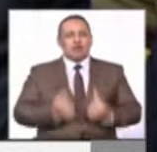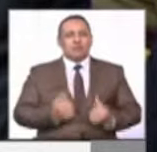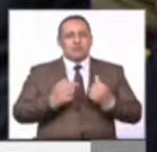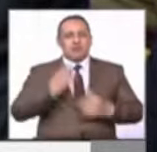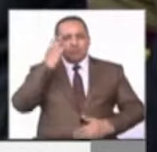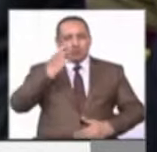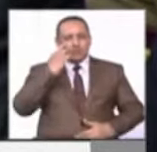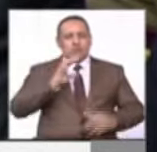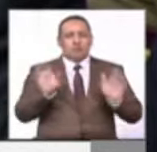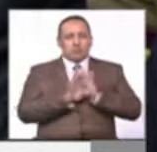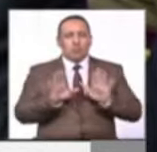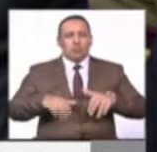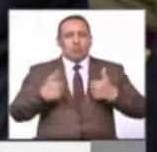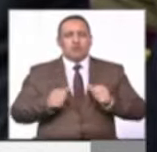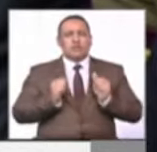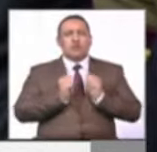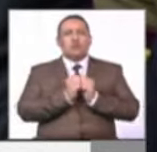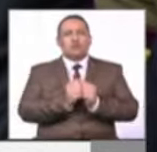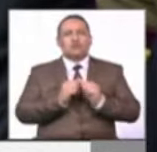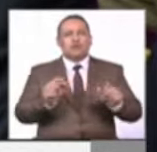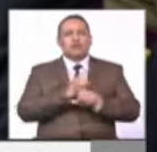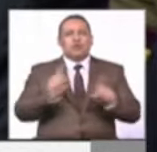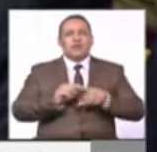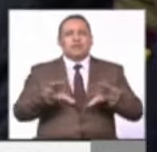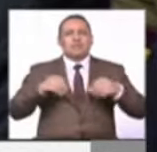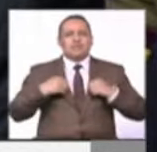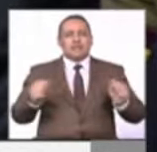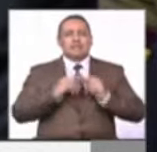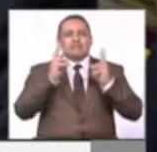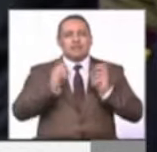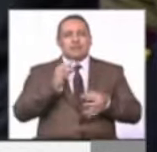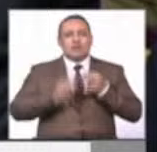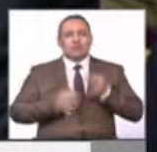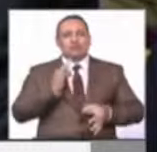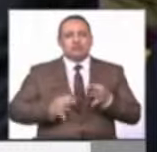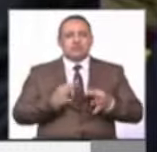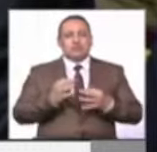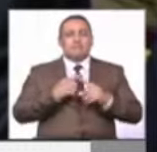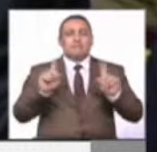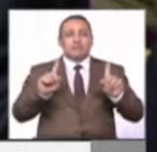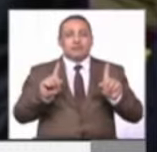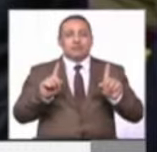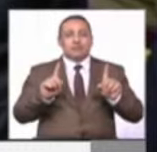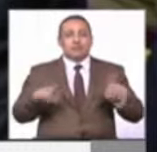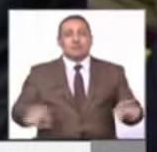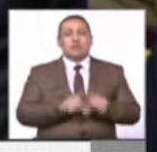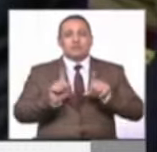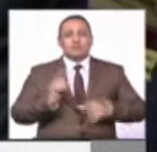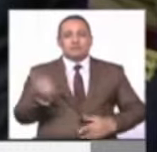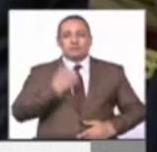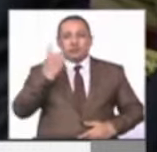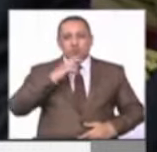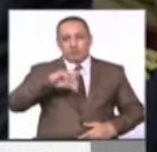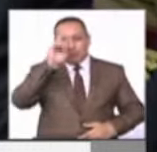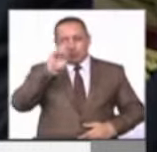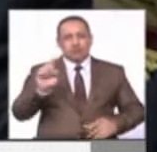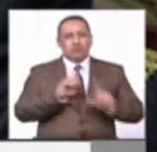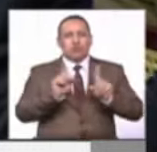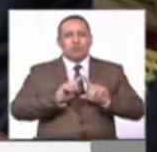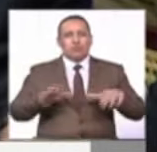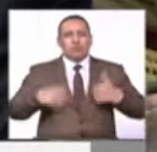podían ir juntas sin considerar el sistema de Justicia sin embargo nuestro país no puede